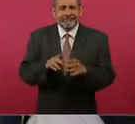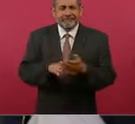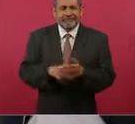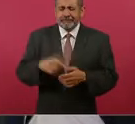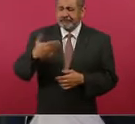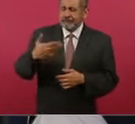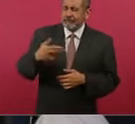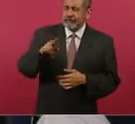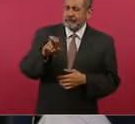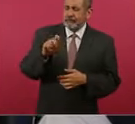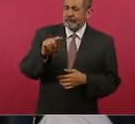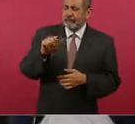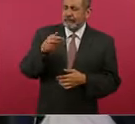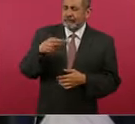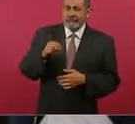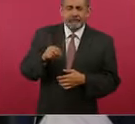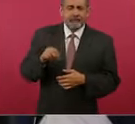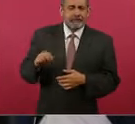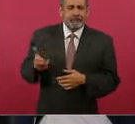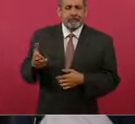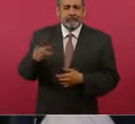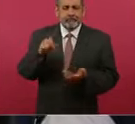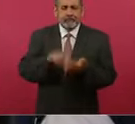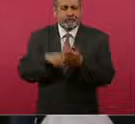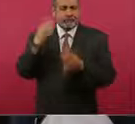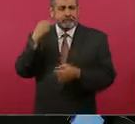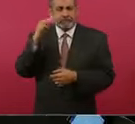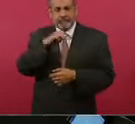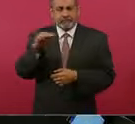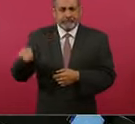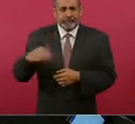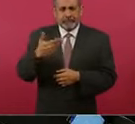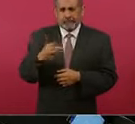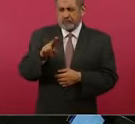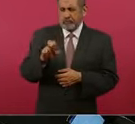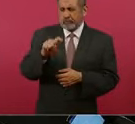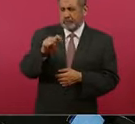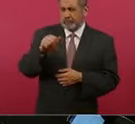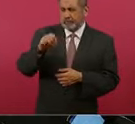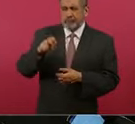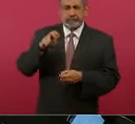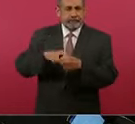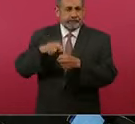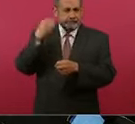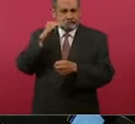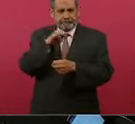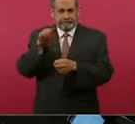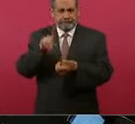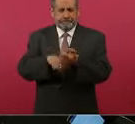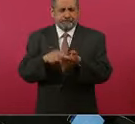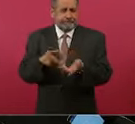Huetamo, que en la tierra caliente, de Michoacán.